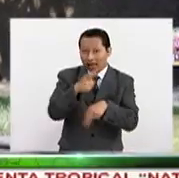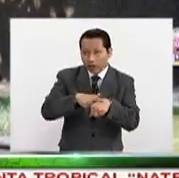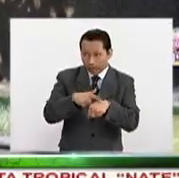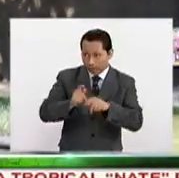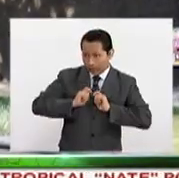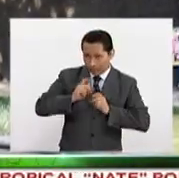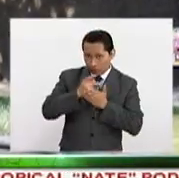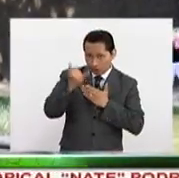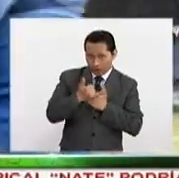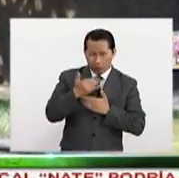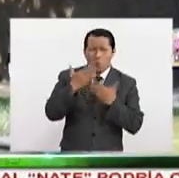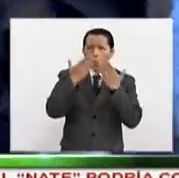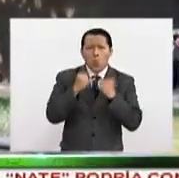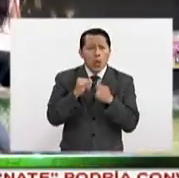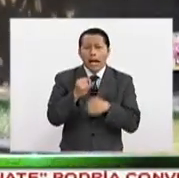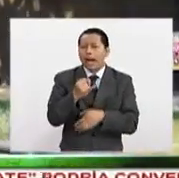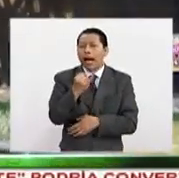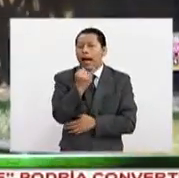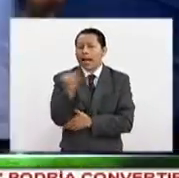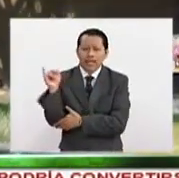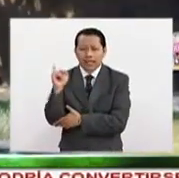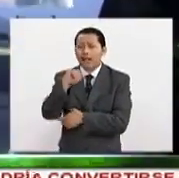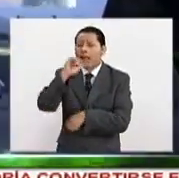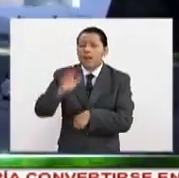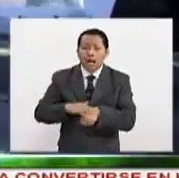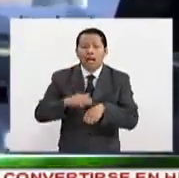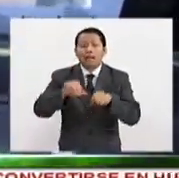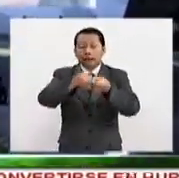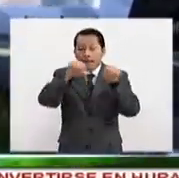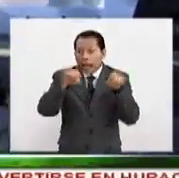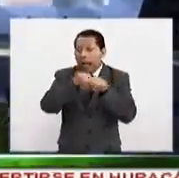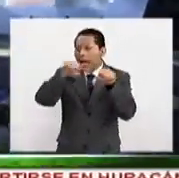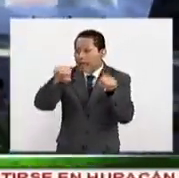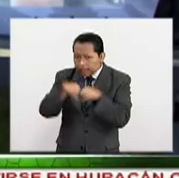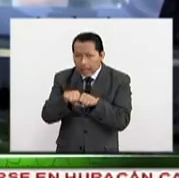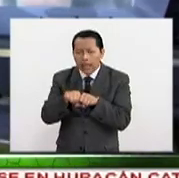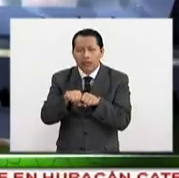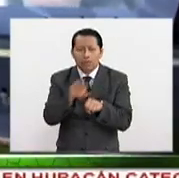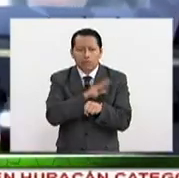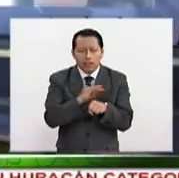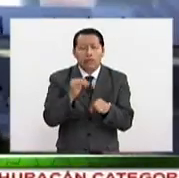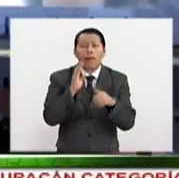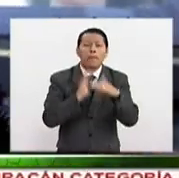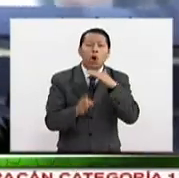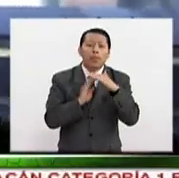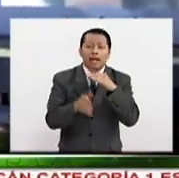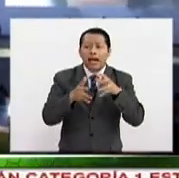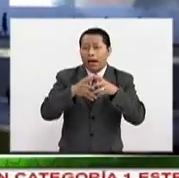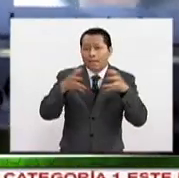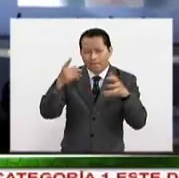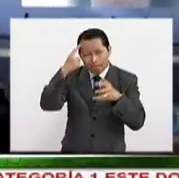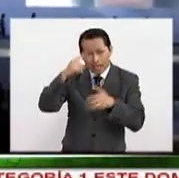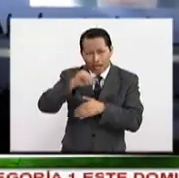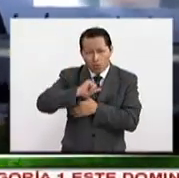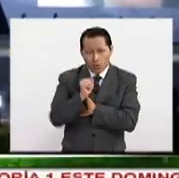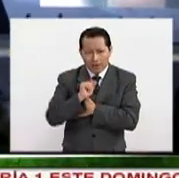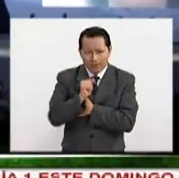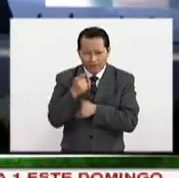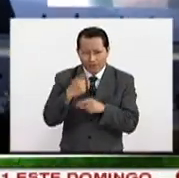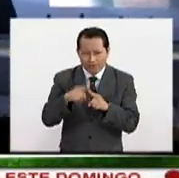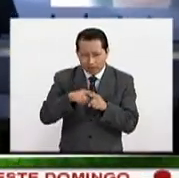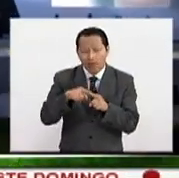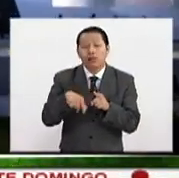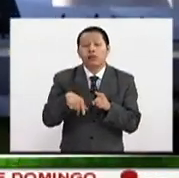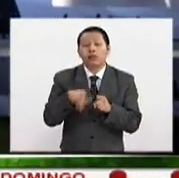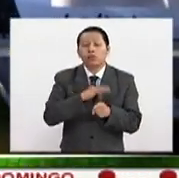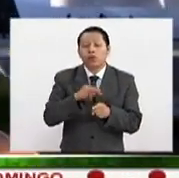no contemplaba el jardín. O sea, era nada más hacer más salas de cine y tener la bodega para almacenar más películas. Cuando se